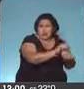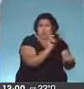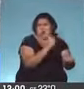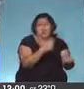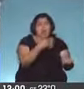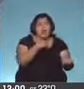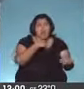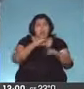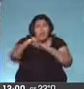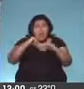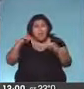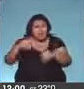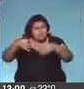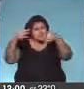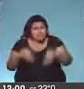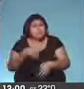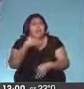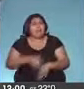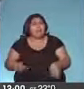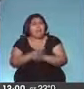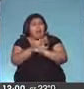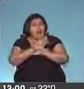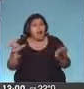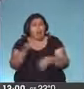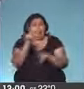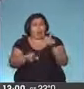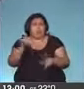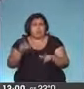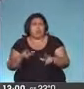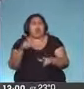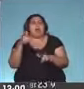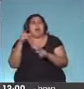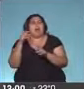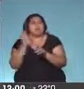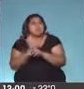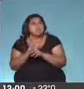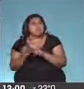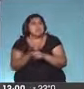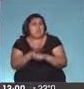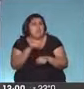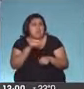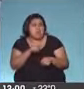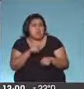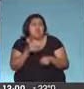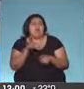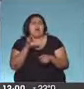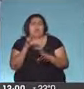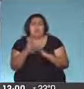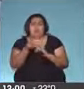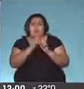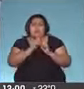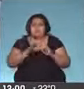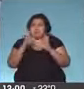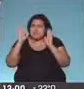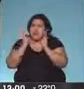concientizar en definitiva a la población de lo que es este virus de lo que es esta pandemia y la necesidad de